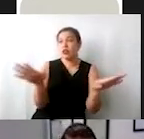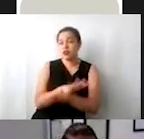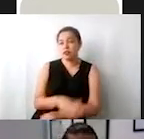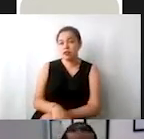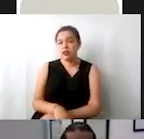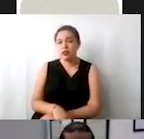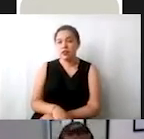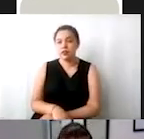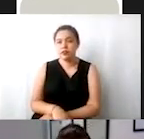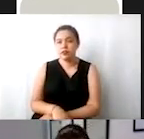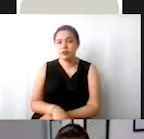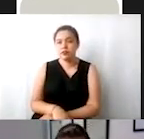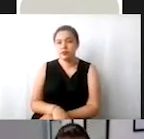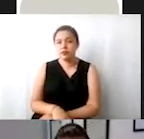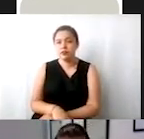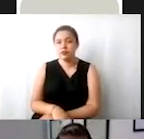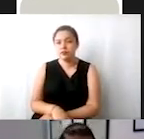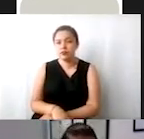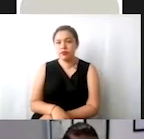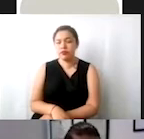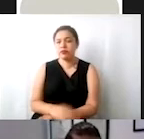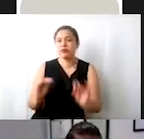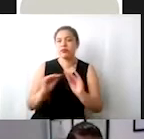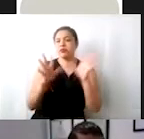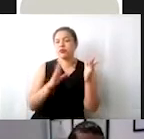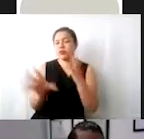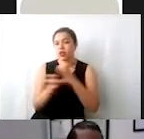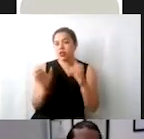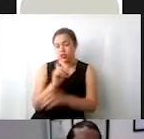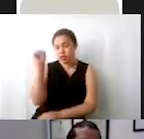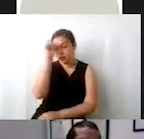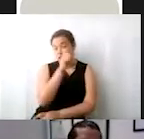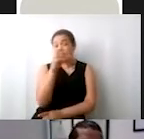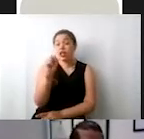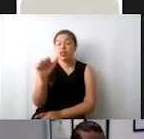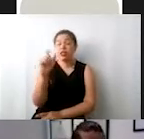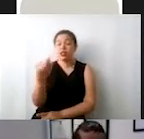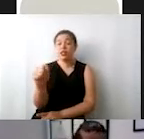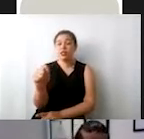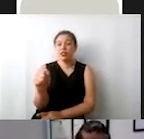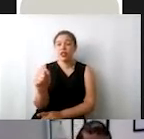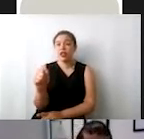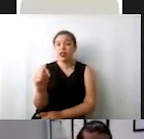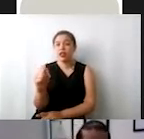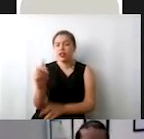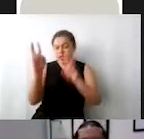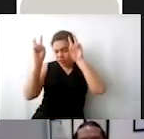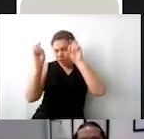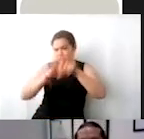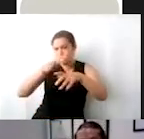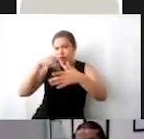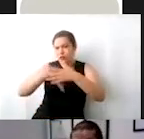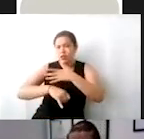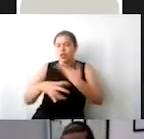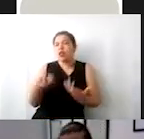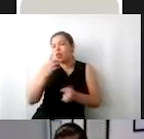Entonces, seguramente, por estas complicaciones, a ver, el SAT ya en este tema semejante ya dijo, ya